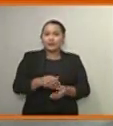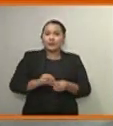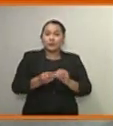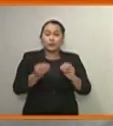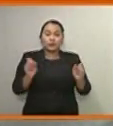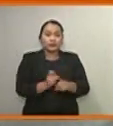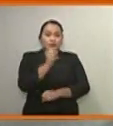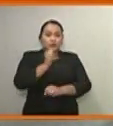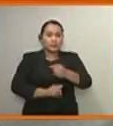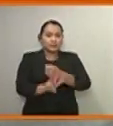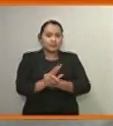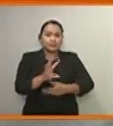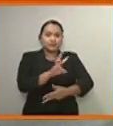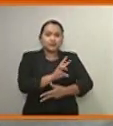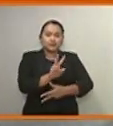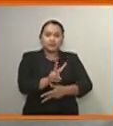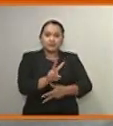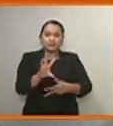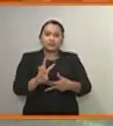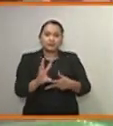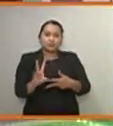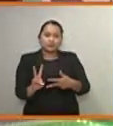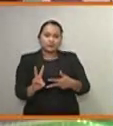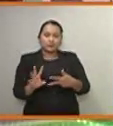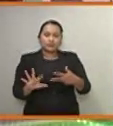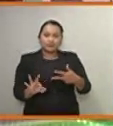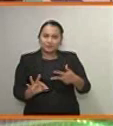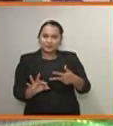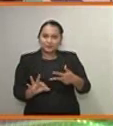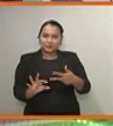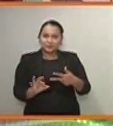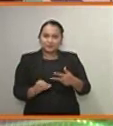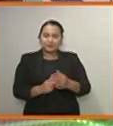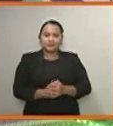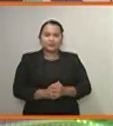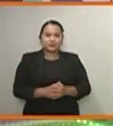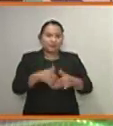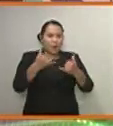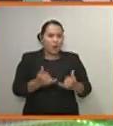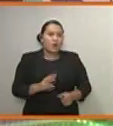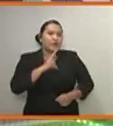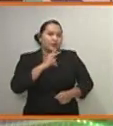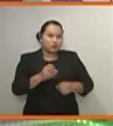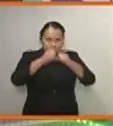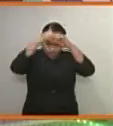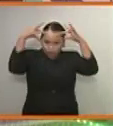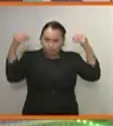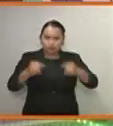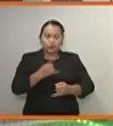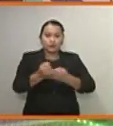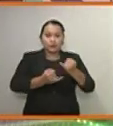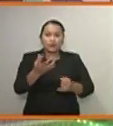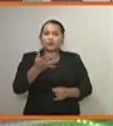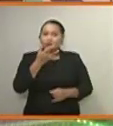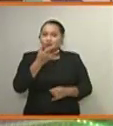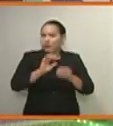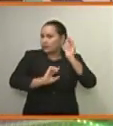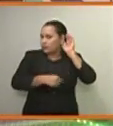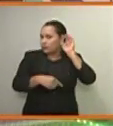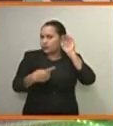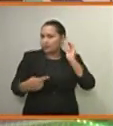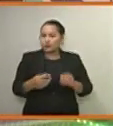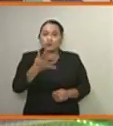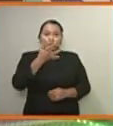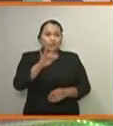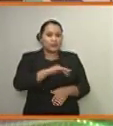son el 62, el 67 y el 19. Es momento de hacer realidad todo lo que sueñas con tu juego favorito de la diaria. Mucha